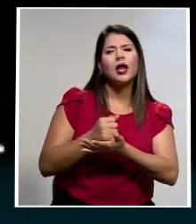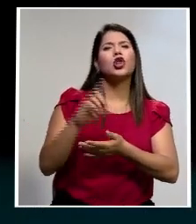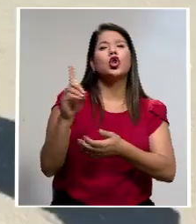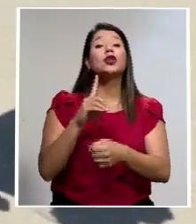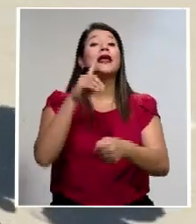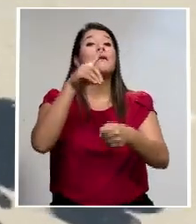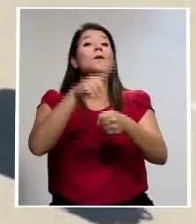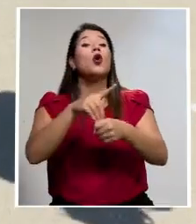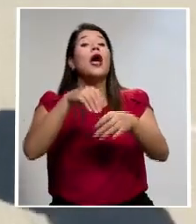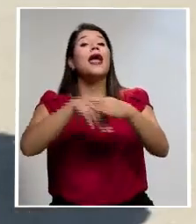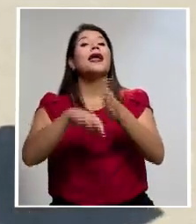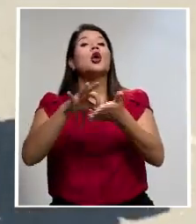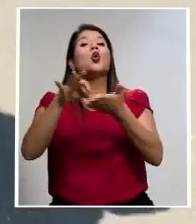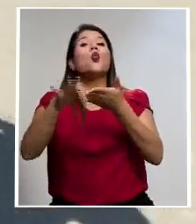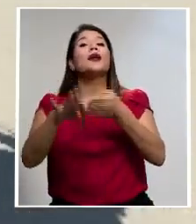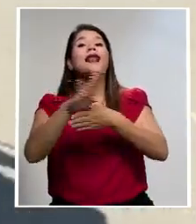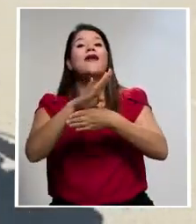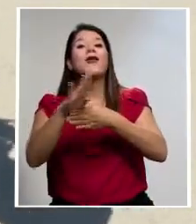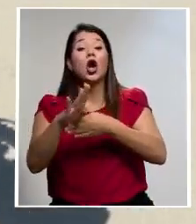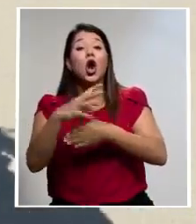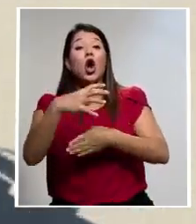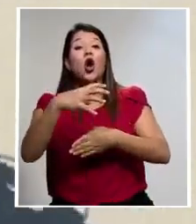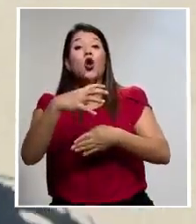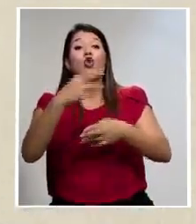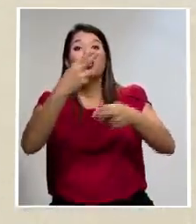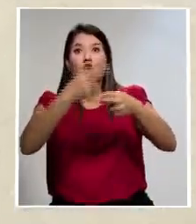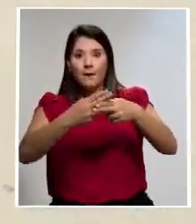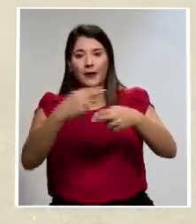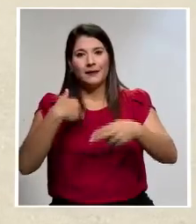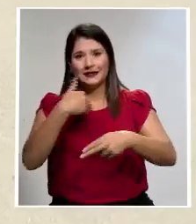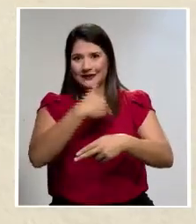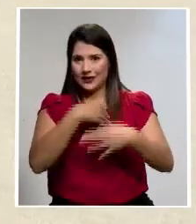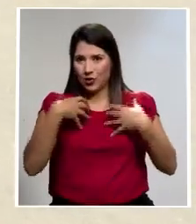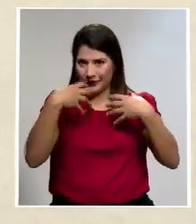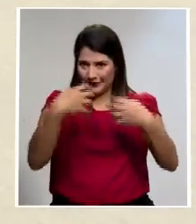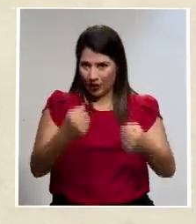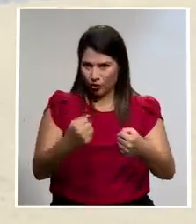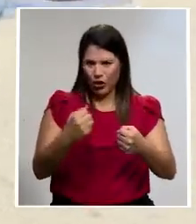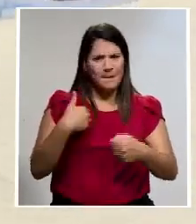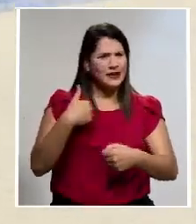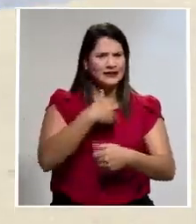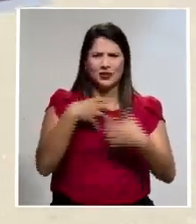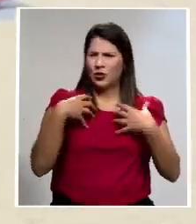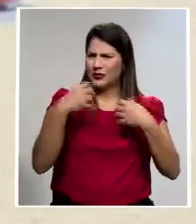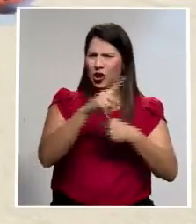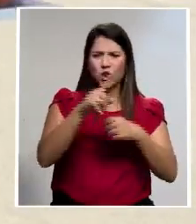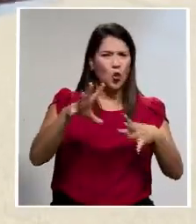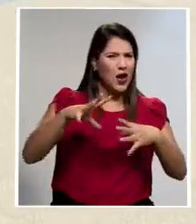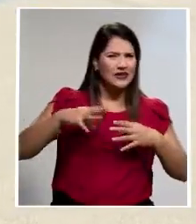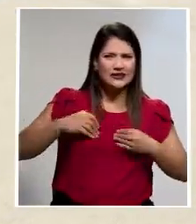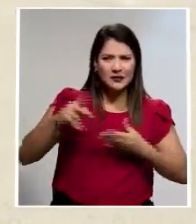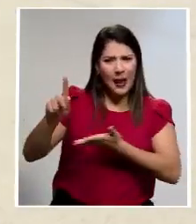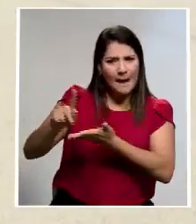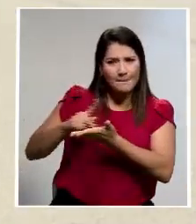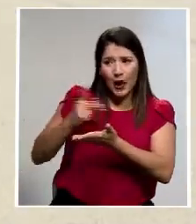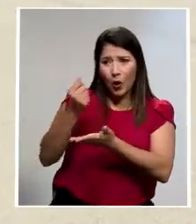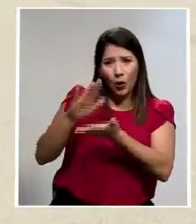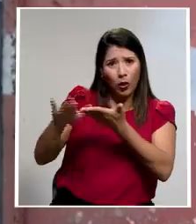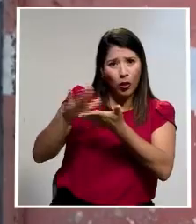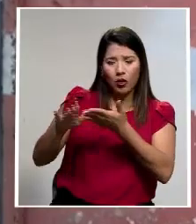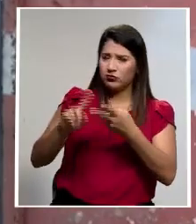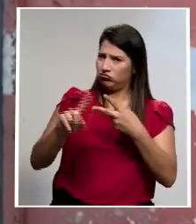en cuentas bancarias propias del Ministerio de Salud. En ningún caso se recibe pagos en efectivo o depósitos a cuentas bancarias particulares.